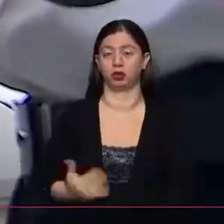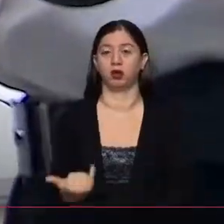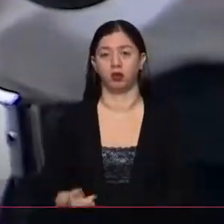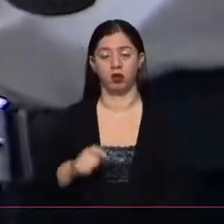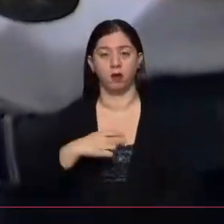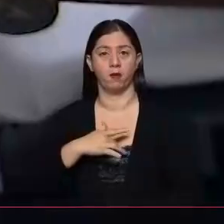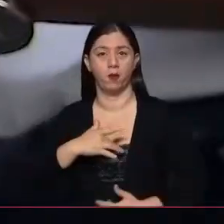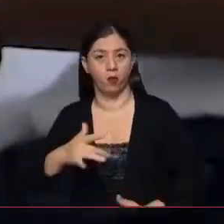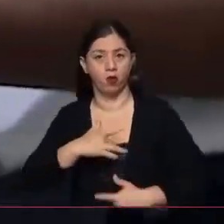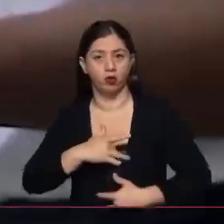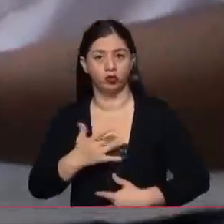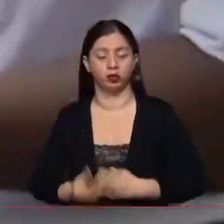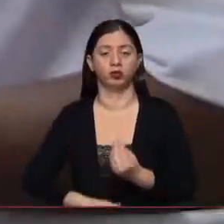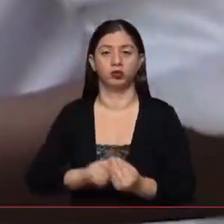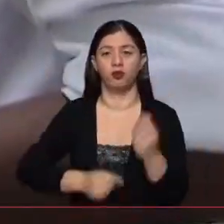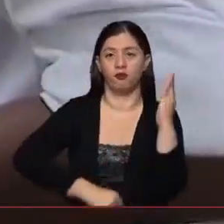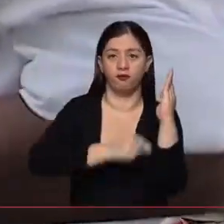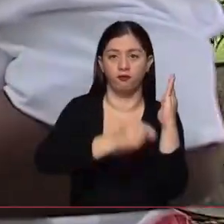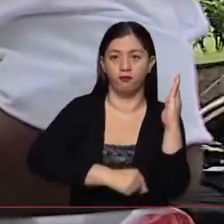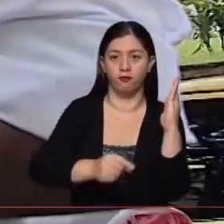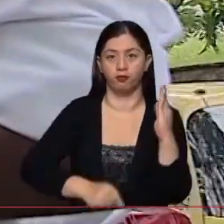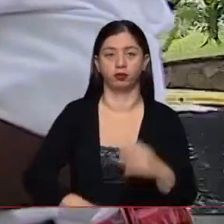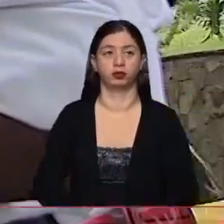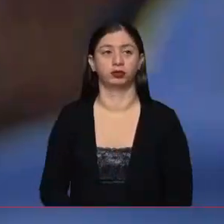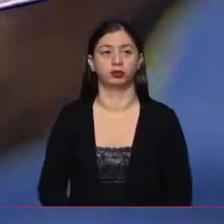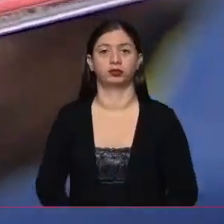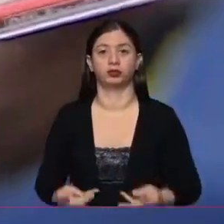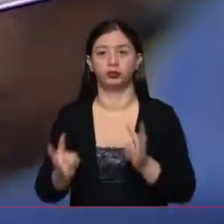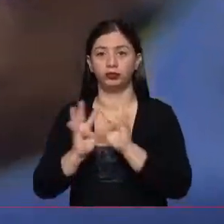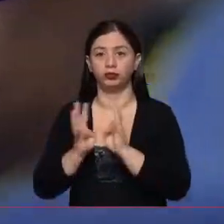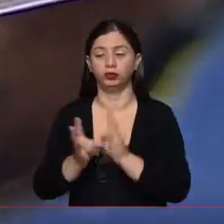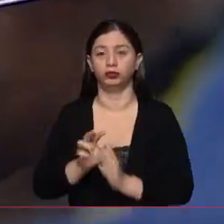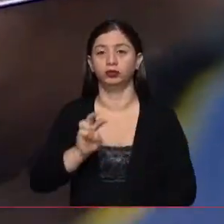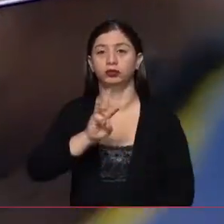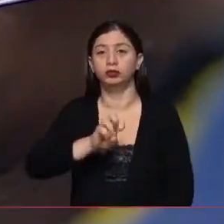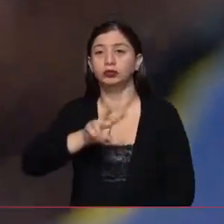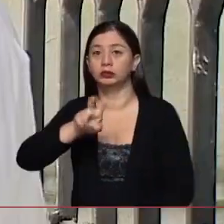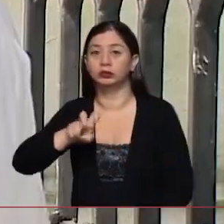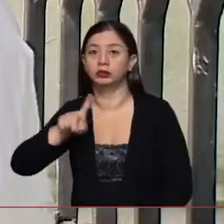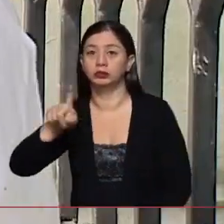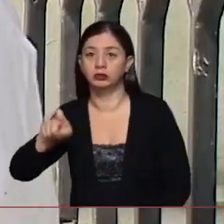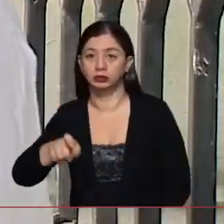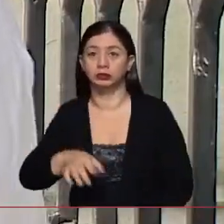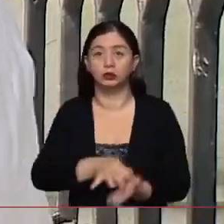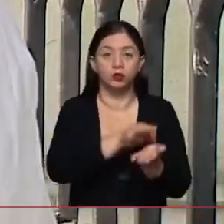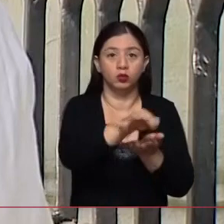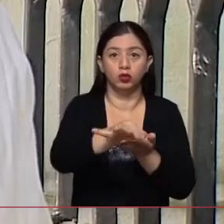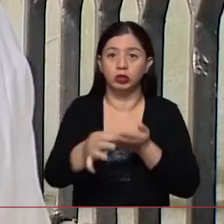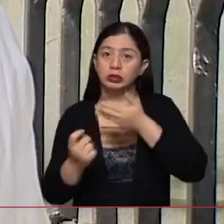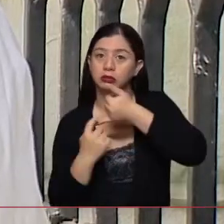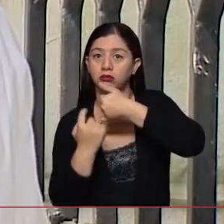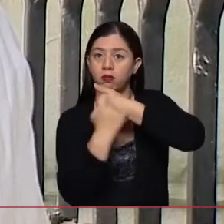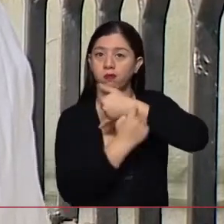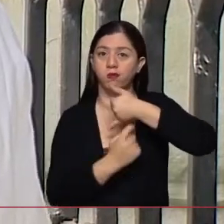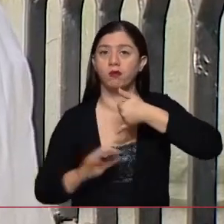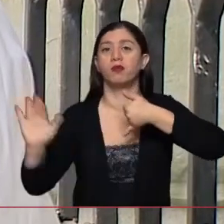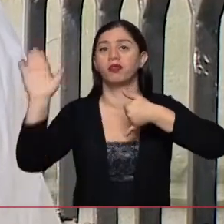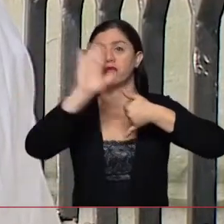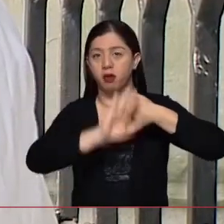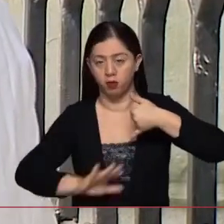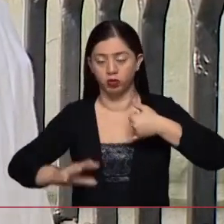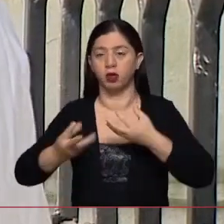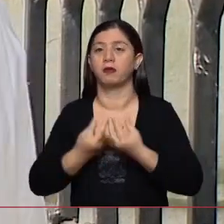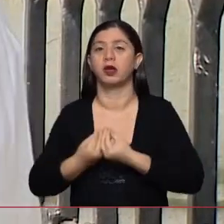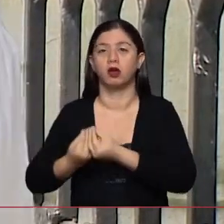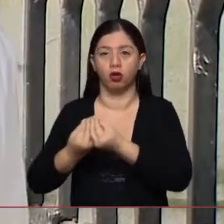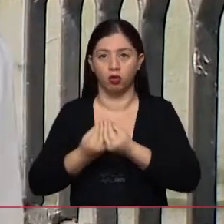voluntarios en todo el país para recolectar las firmas. Tenemos comités en 876 municipios del país y en todos los departamentos tenemos un comité. Aparte de eso,